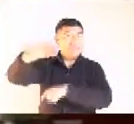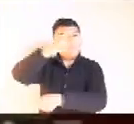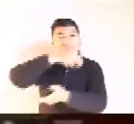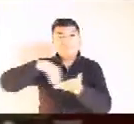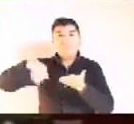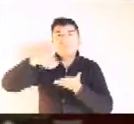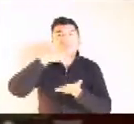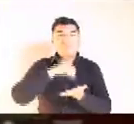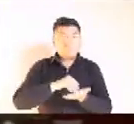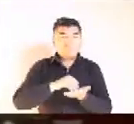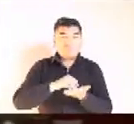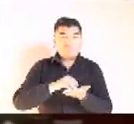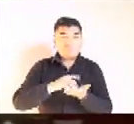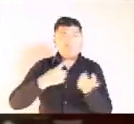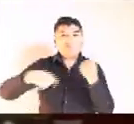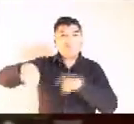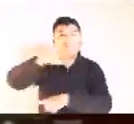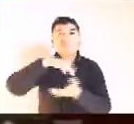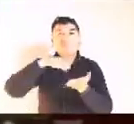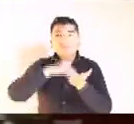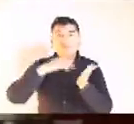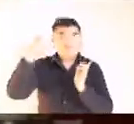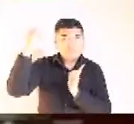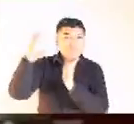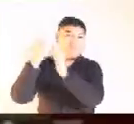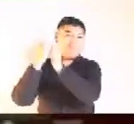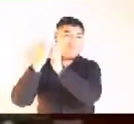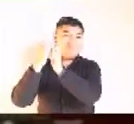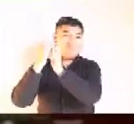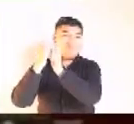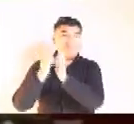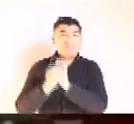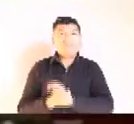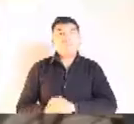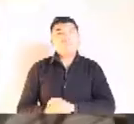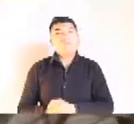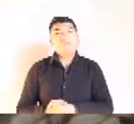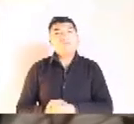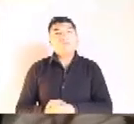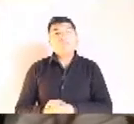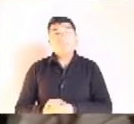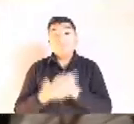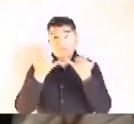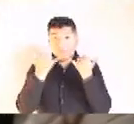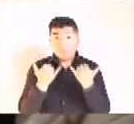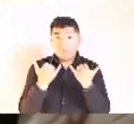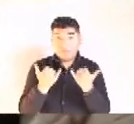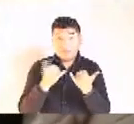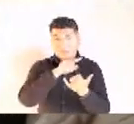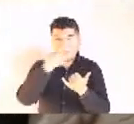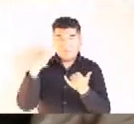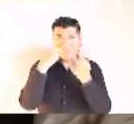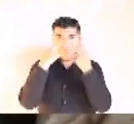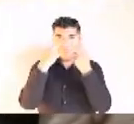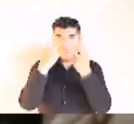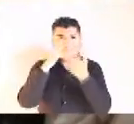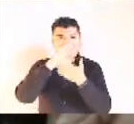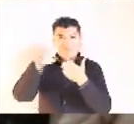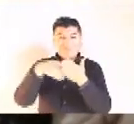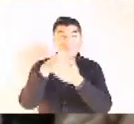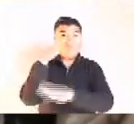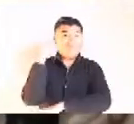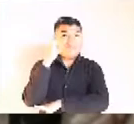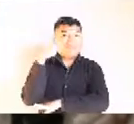el retorno, el retorno. Ahora sí tienen que escucharnos en todo